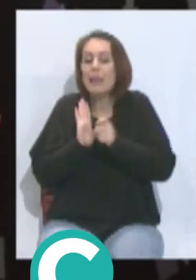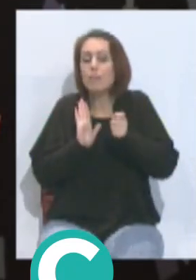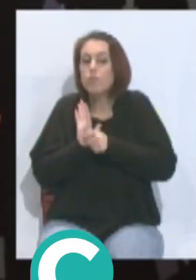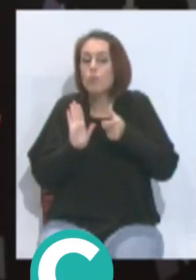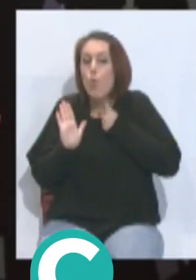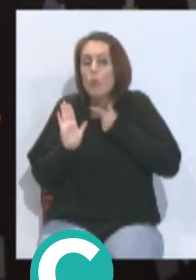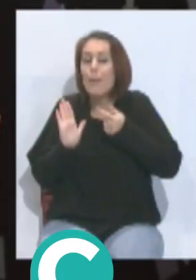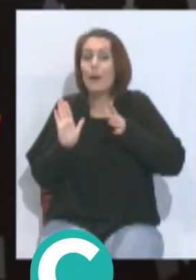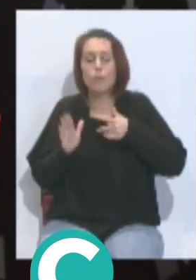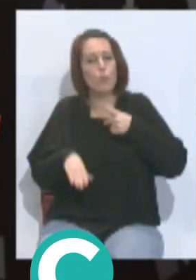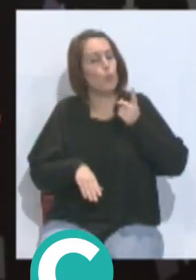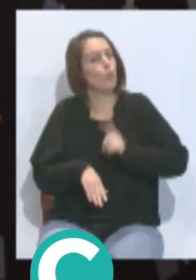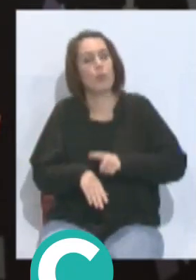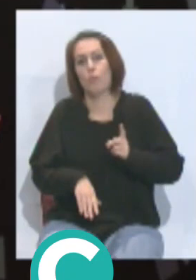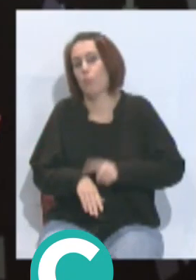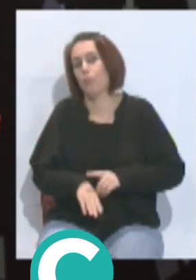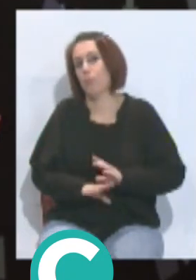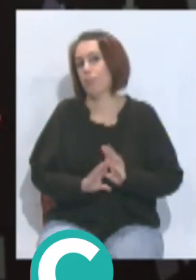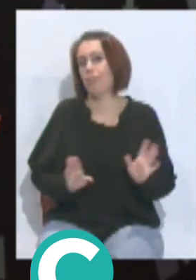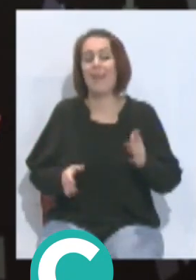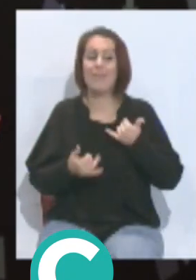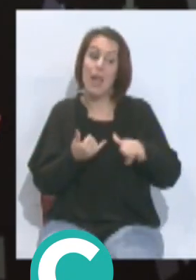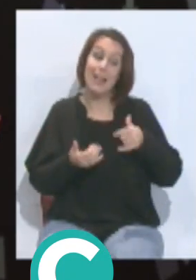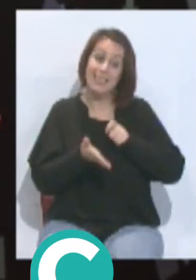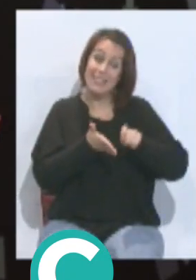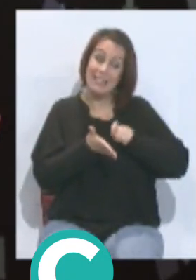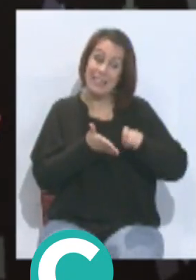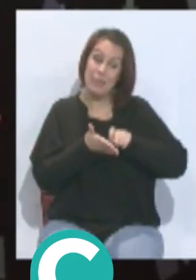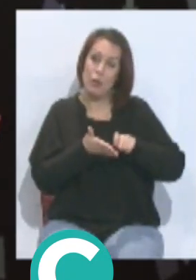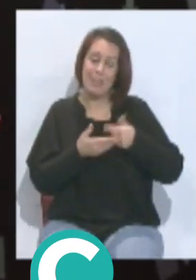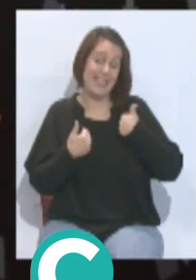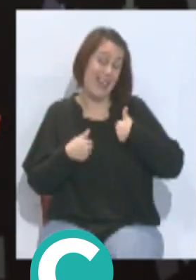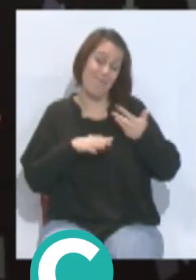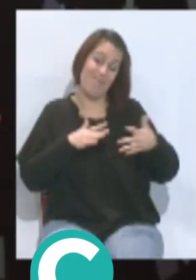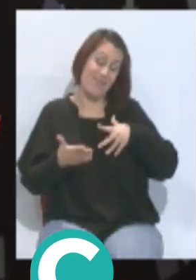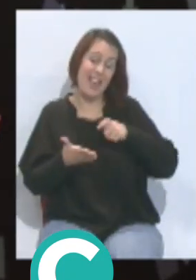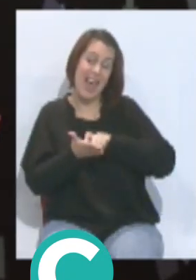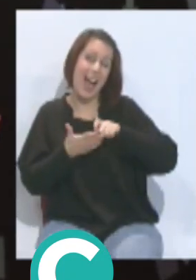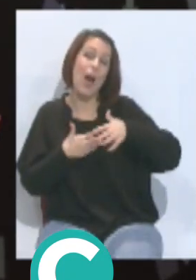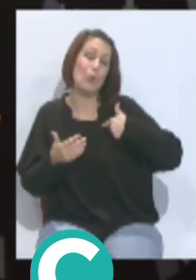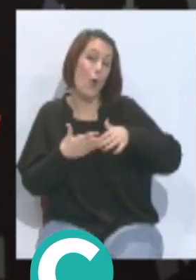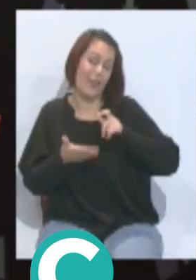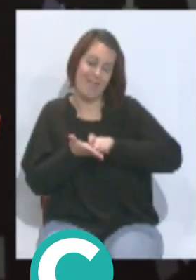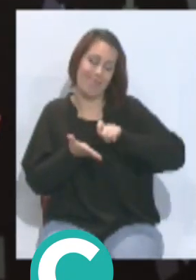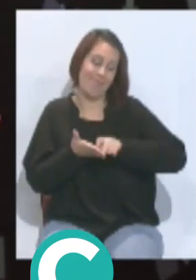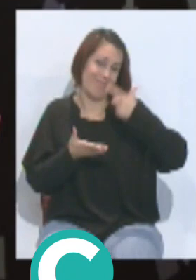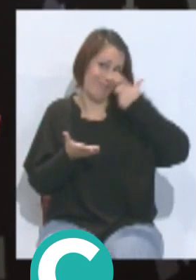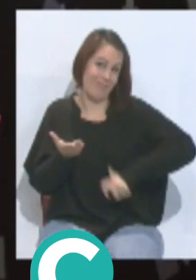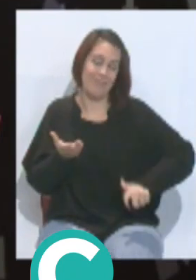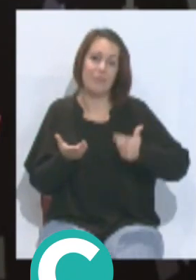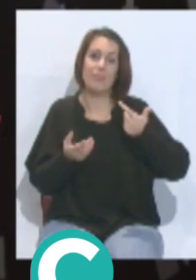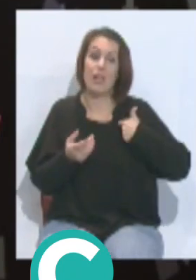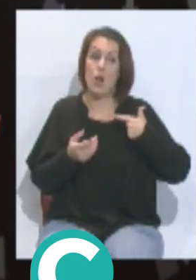que me supone mucho tiempo ya, y al final escribo ya me he convertido en autor, y lo